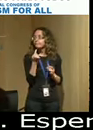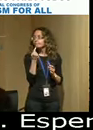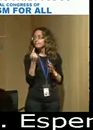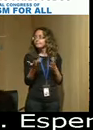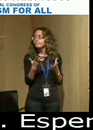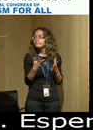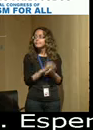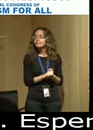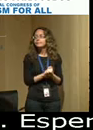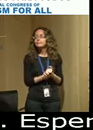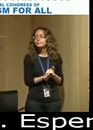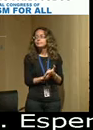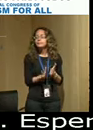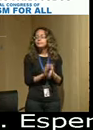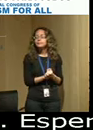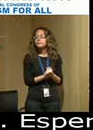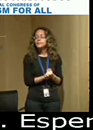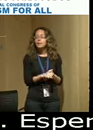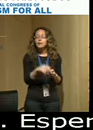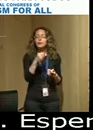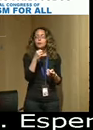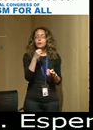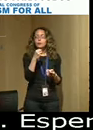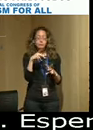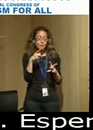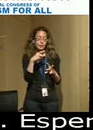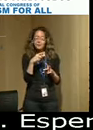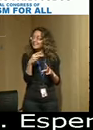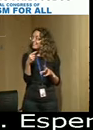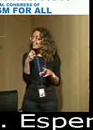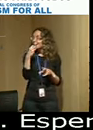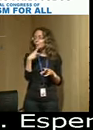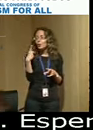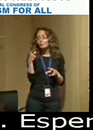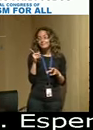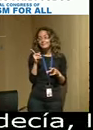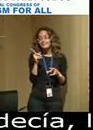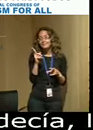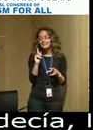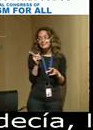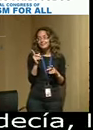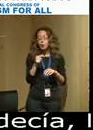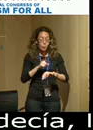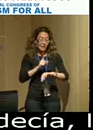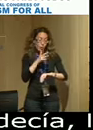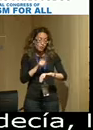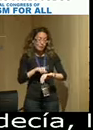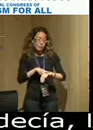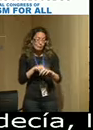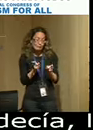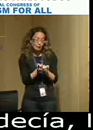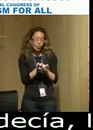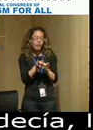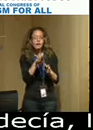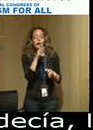Es que ya van fuera de tiempo. Bueno, solamente me voy a centrar porque me están un poco con el tiempo, vamos a ver. Hablando un poco